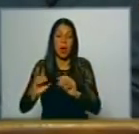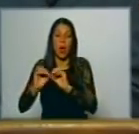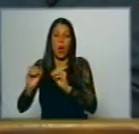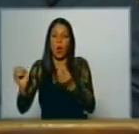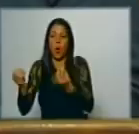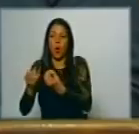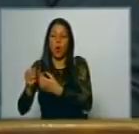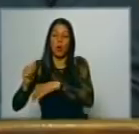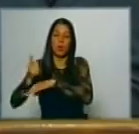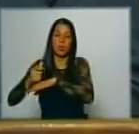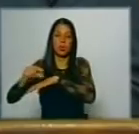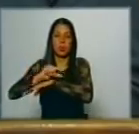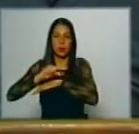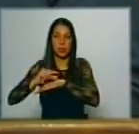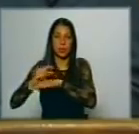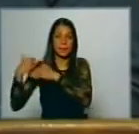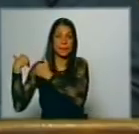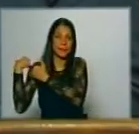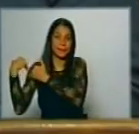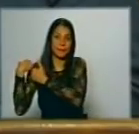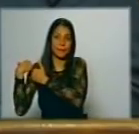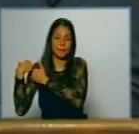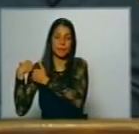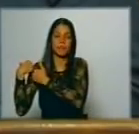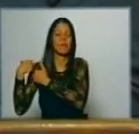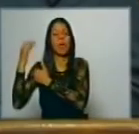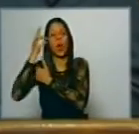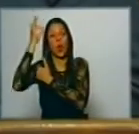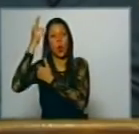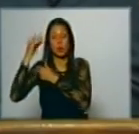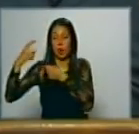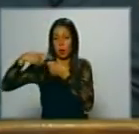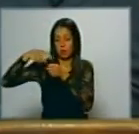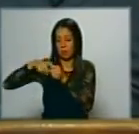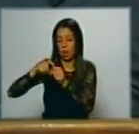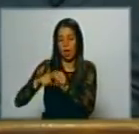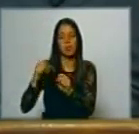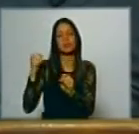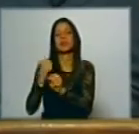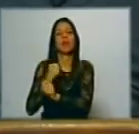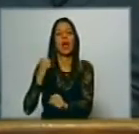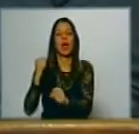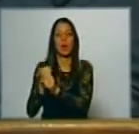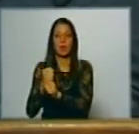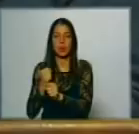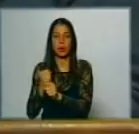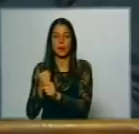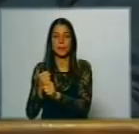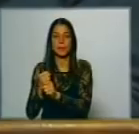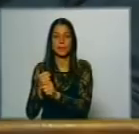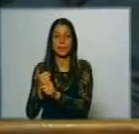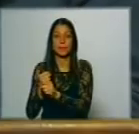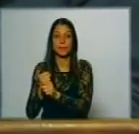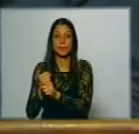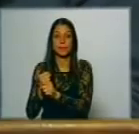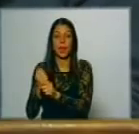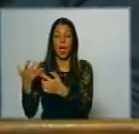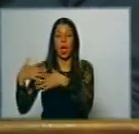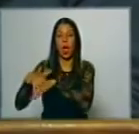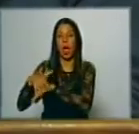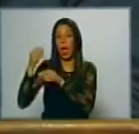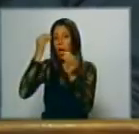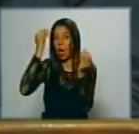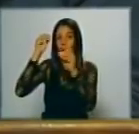Ejecutivo Nacional responsable de los consejos productivos de trabajadoras y trabajadores, en